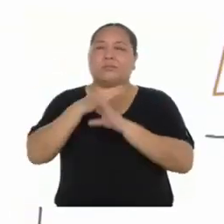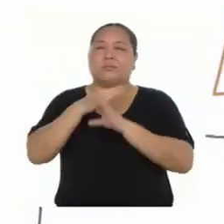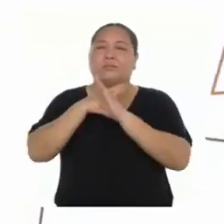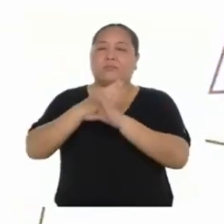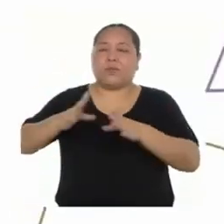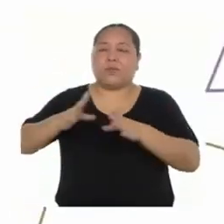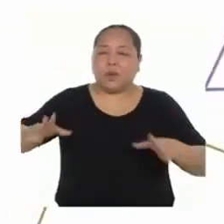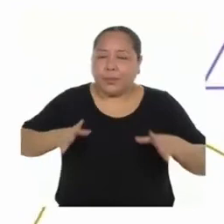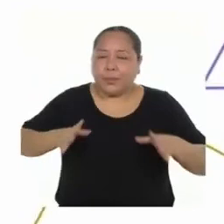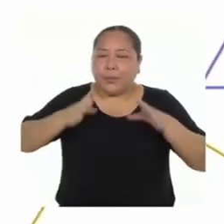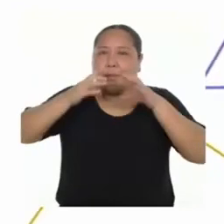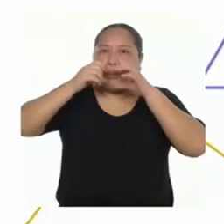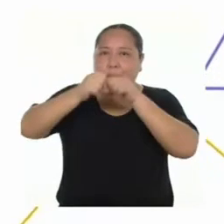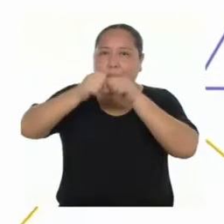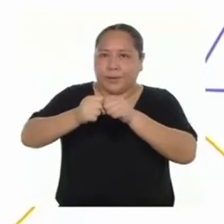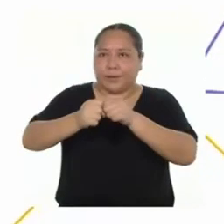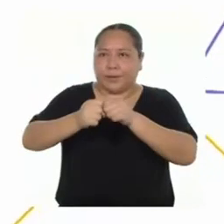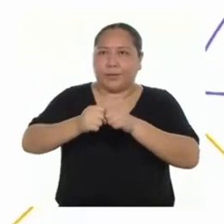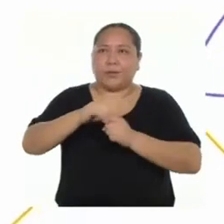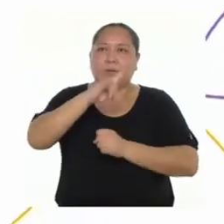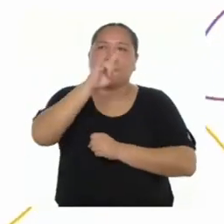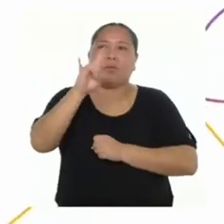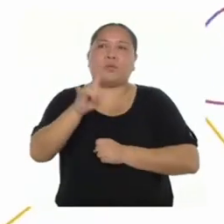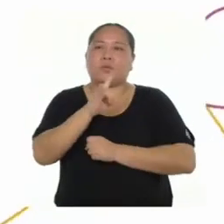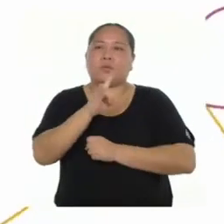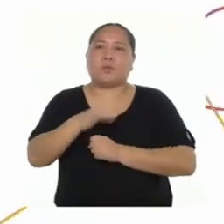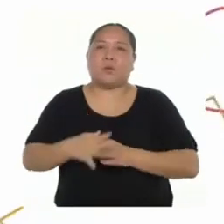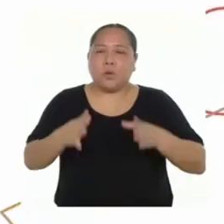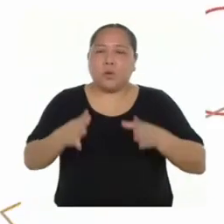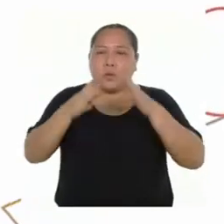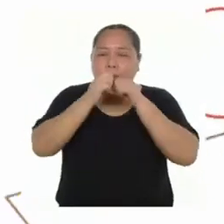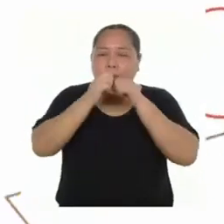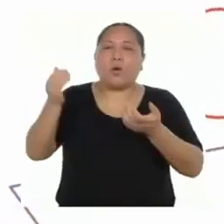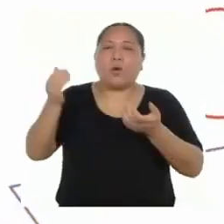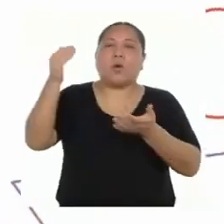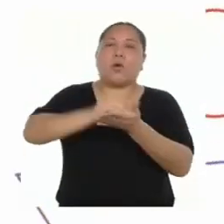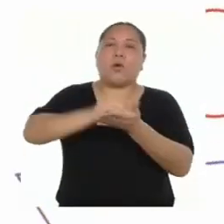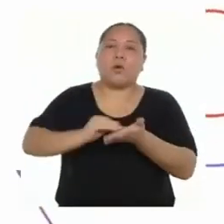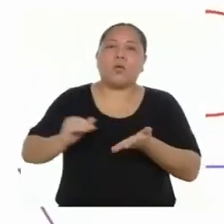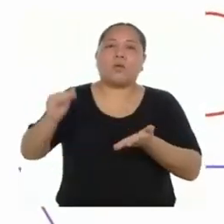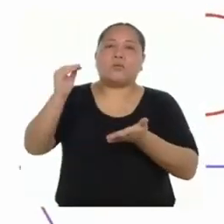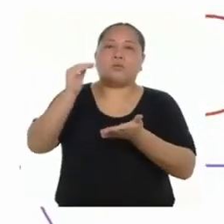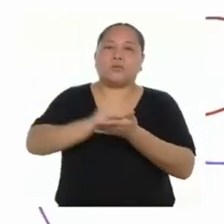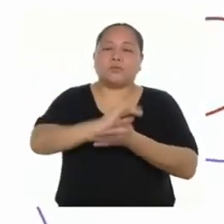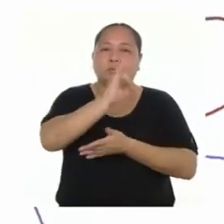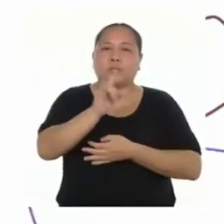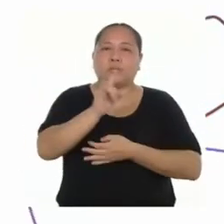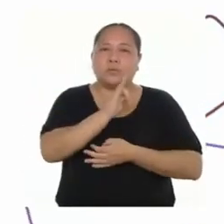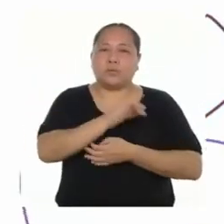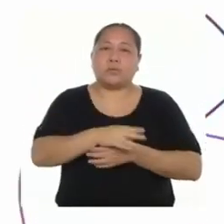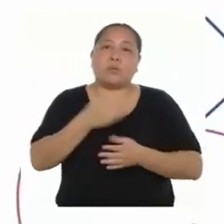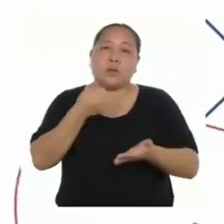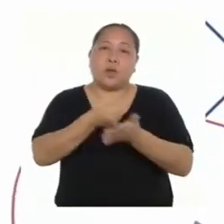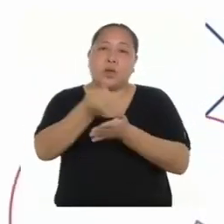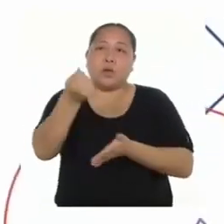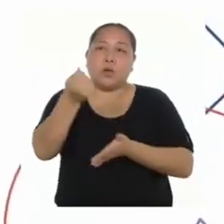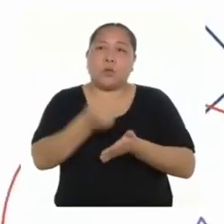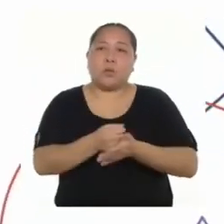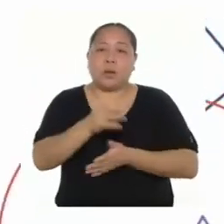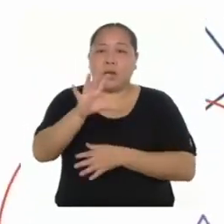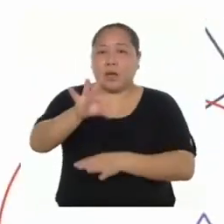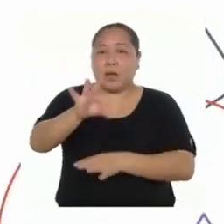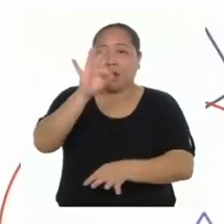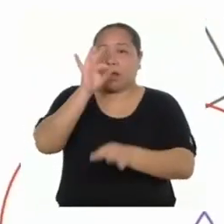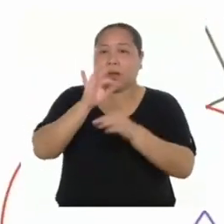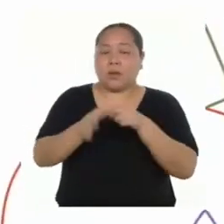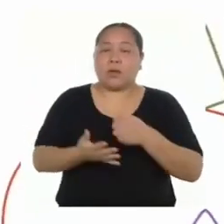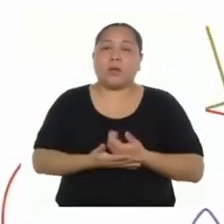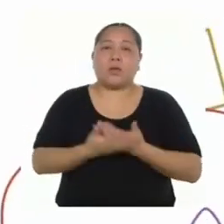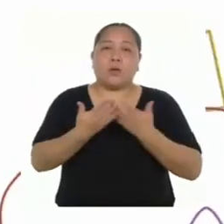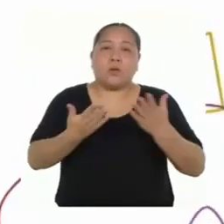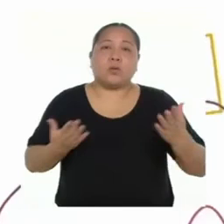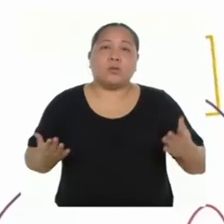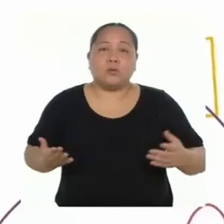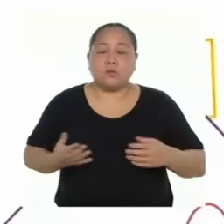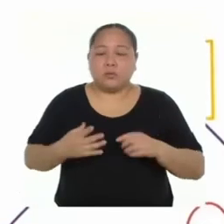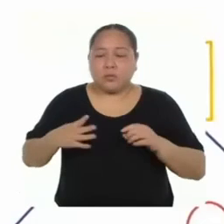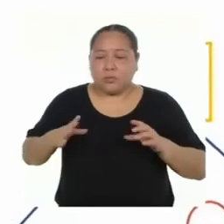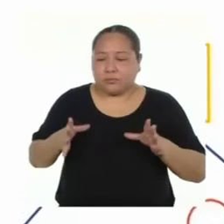máximo las bolsas de plástico y usar bolsas reusables para nuestras compras. Elegir productos con